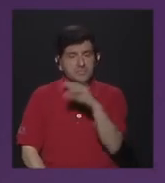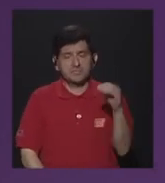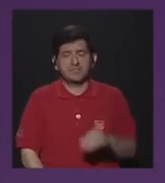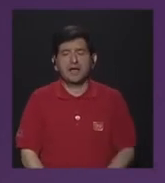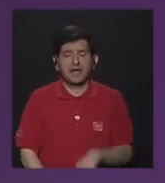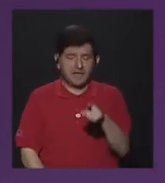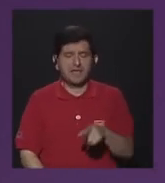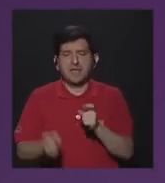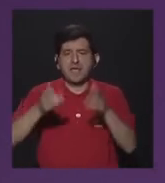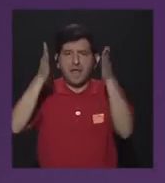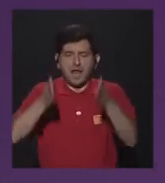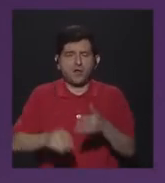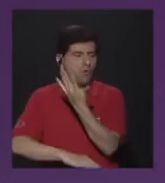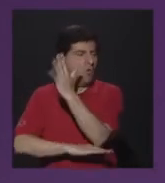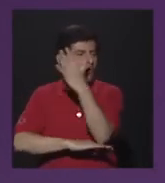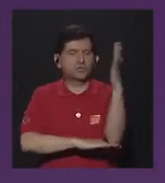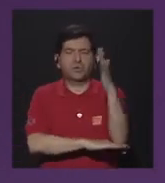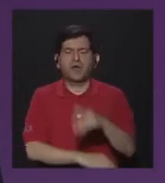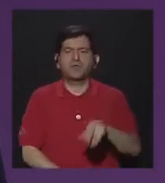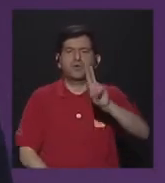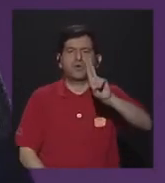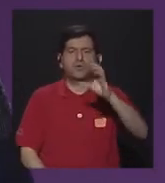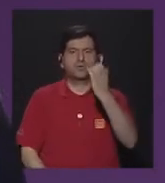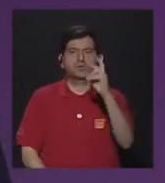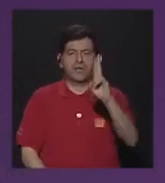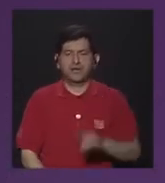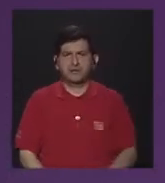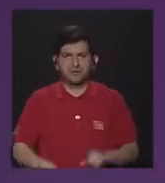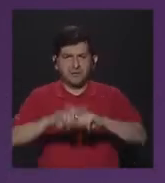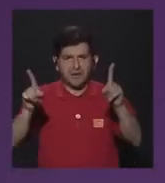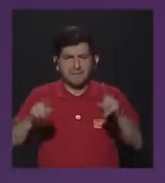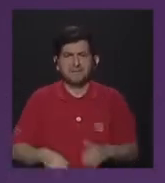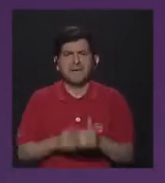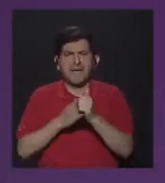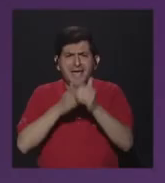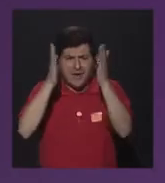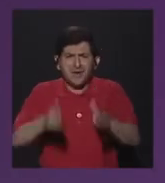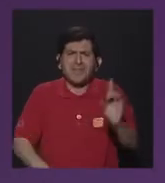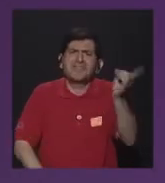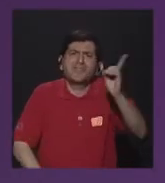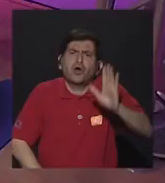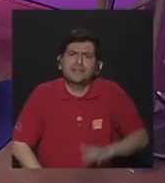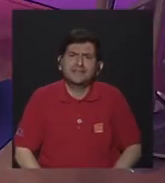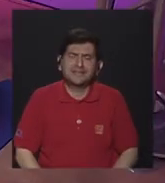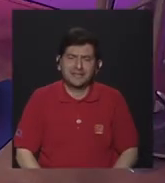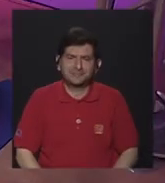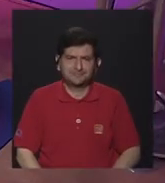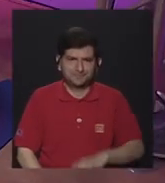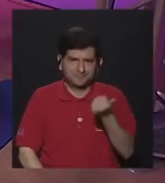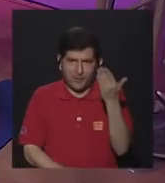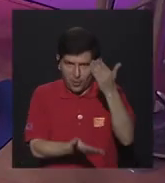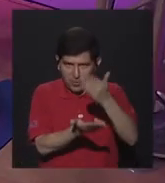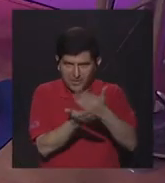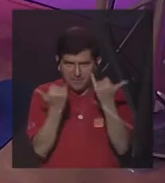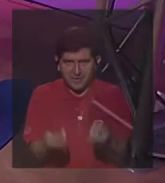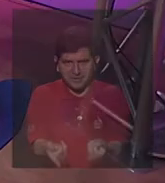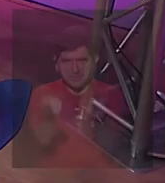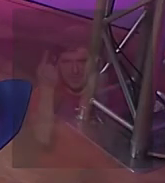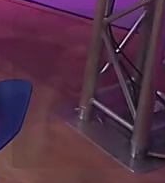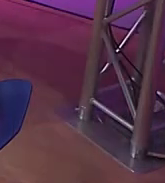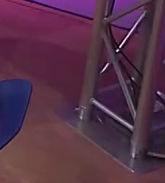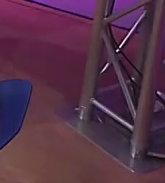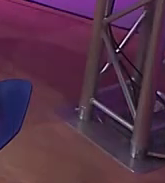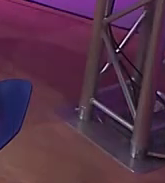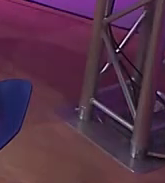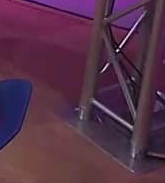el regente forestal de la universidad de costa rica donde están las cabezas universitarios por dios bien vamos a hacer otra pausa y regresamos con este tema